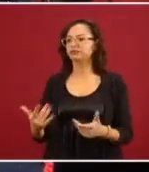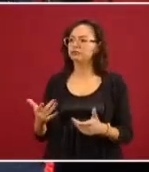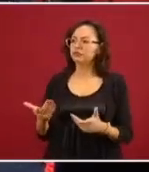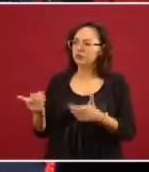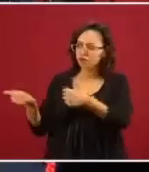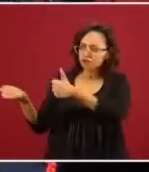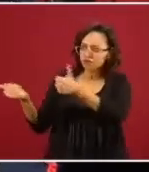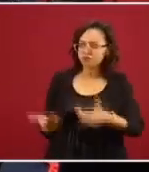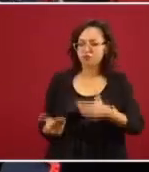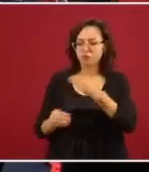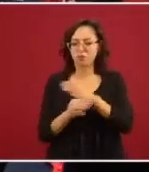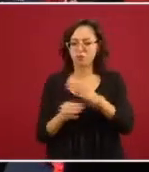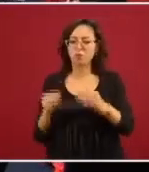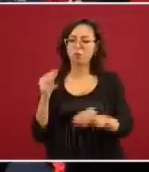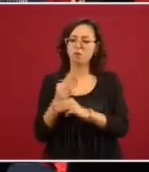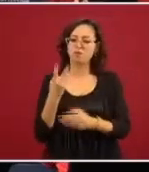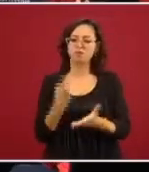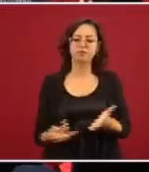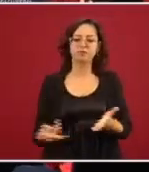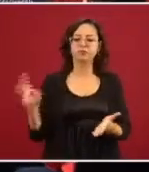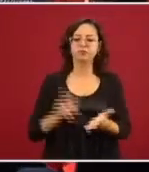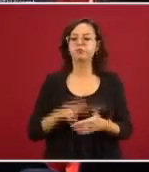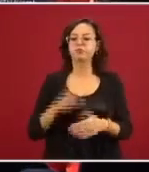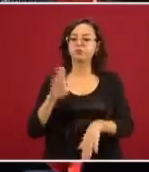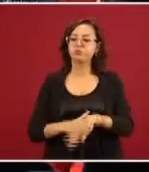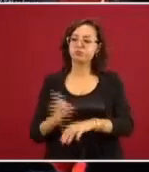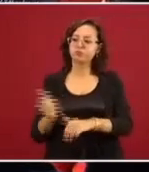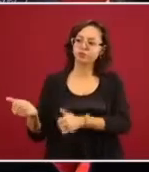equipamiento que tenemos en México para hacer frente a la pandemia.